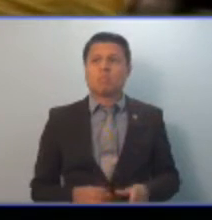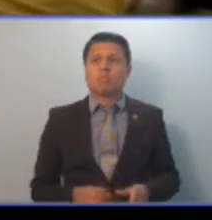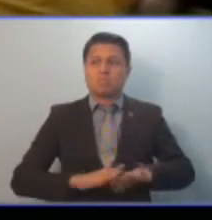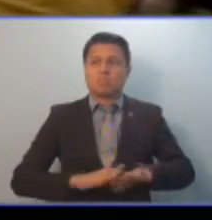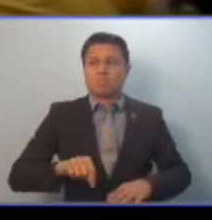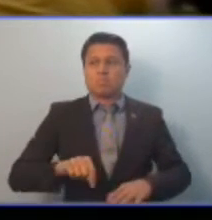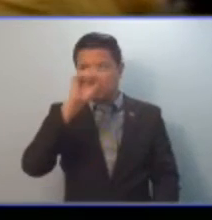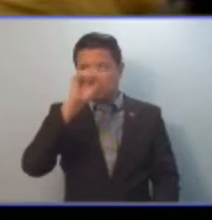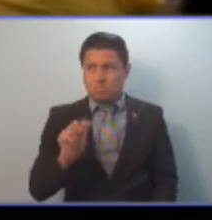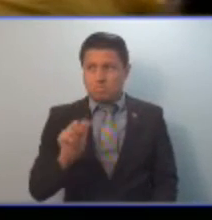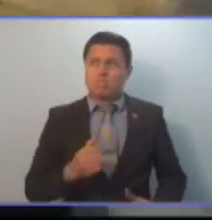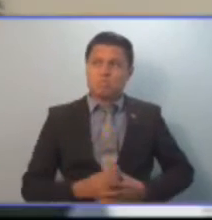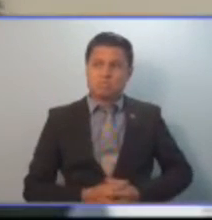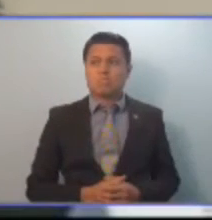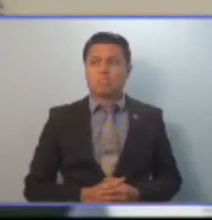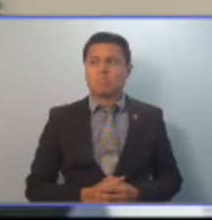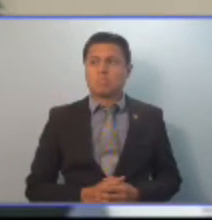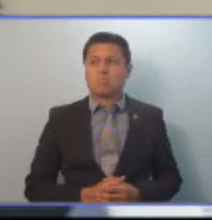esta pregunta.